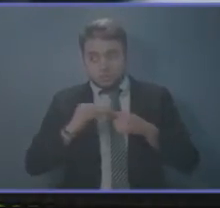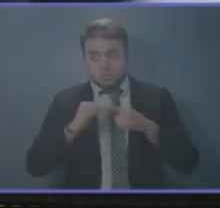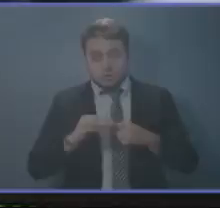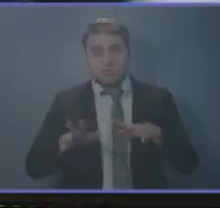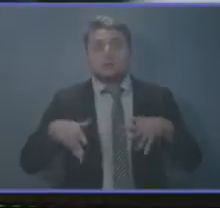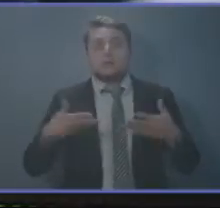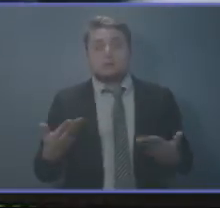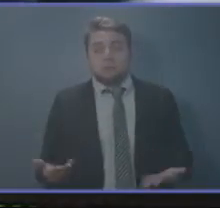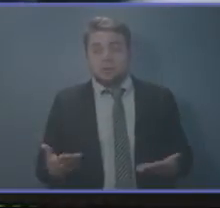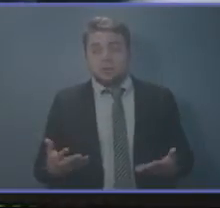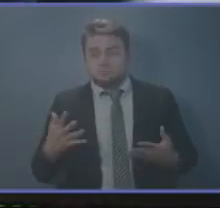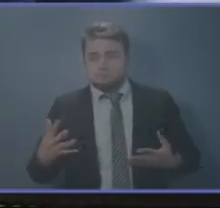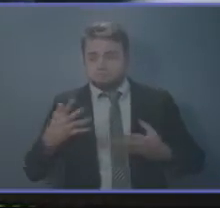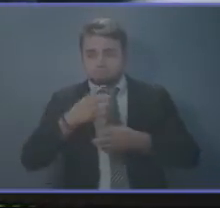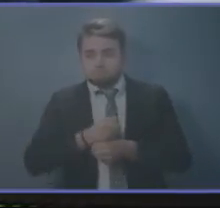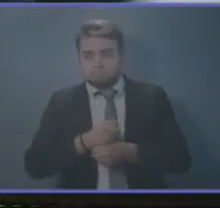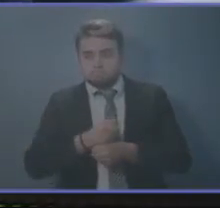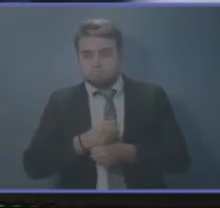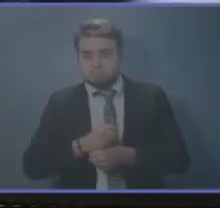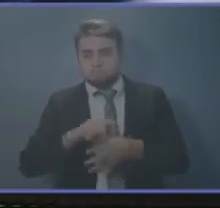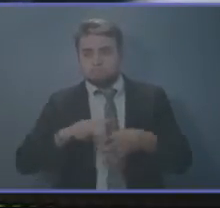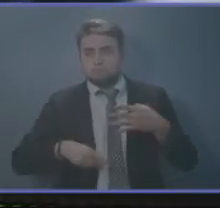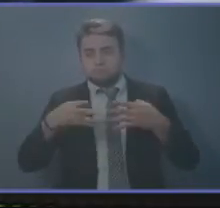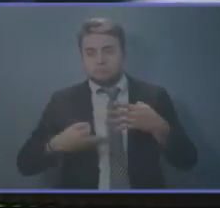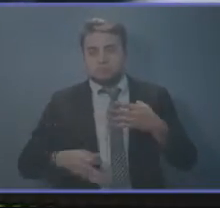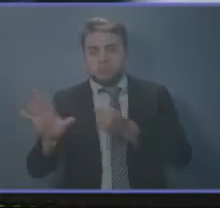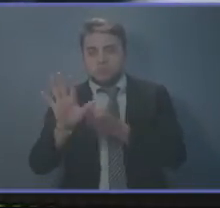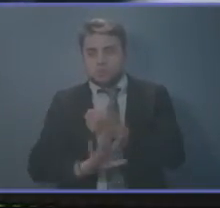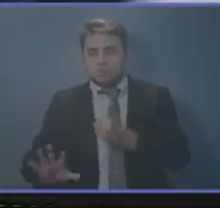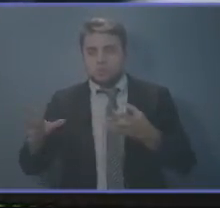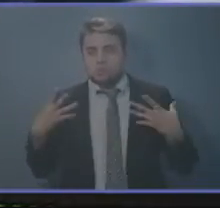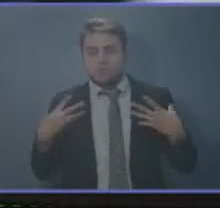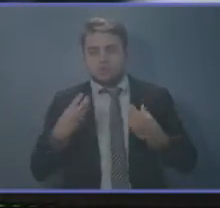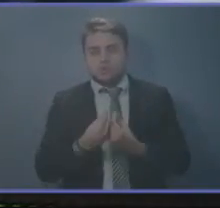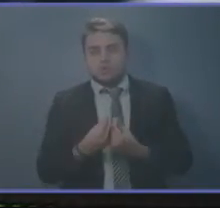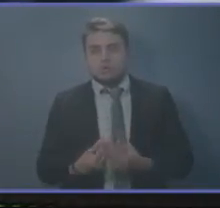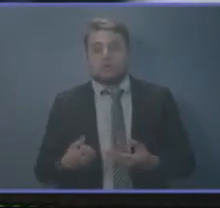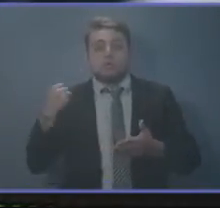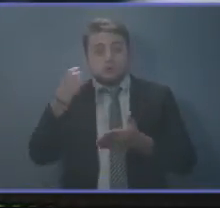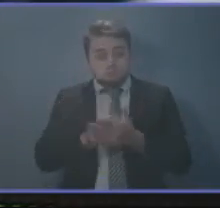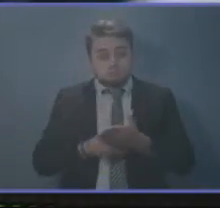previsión social, lo cual pretende que